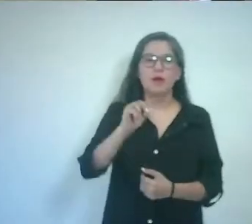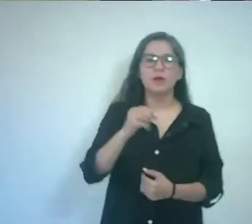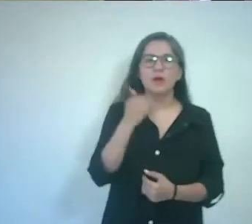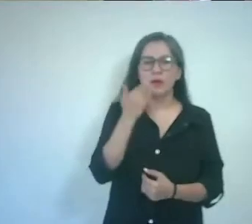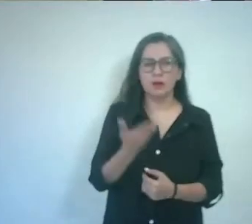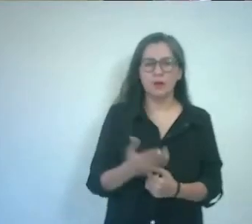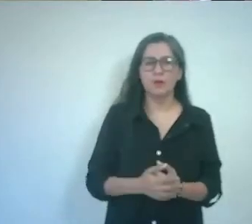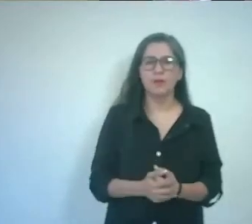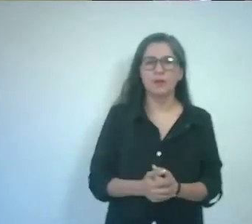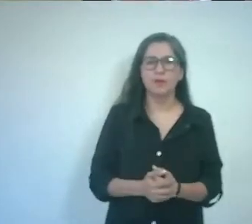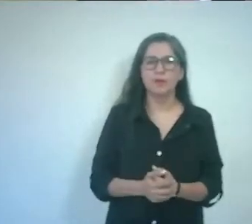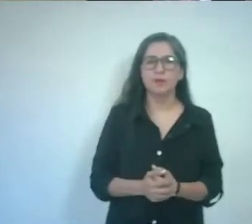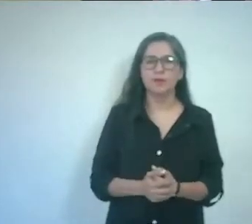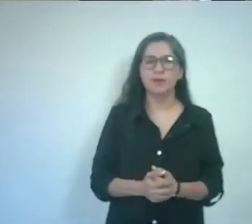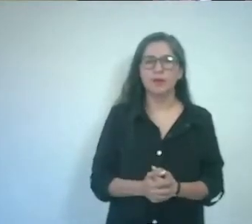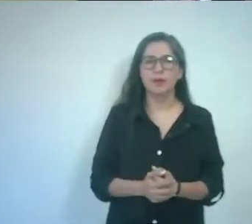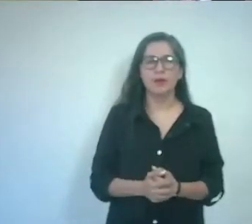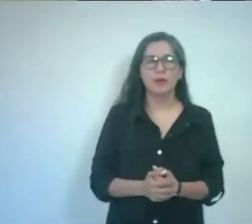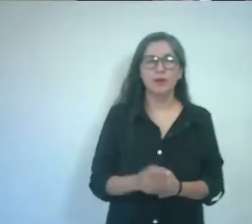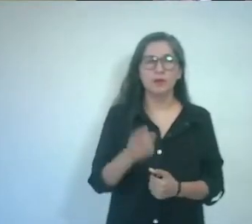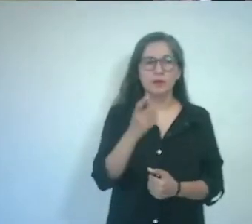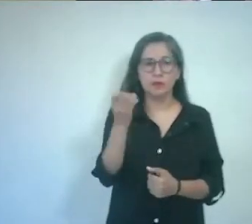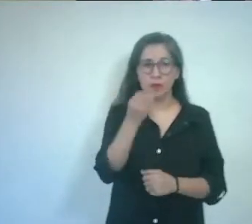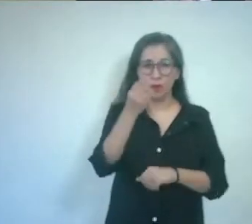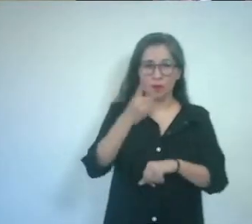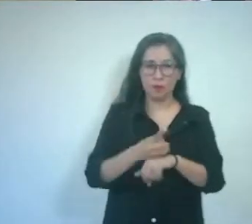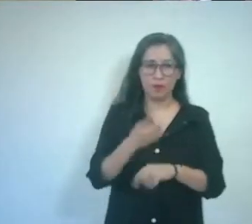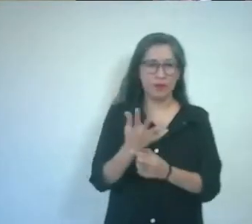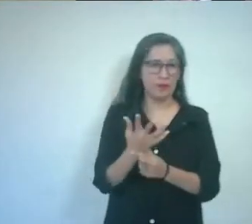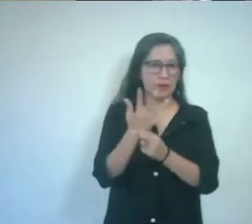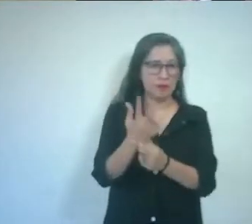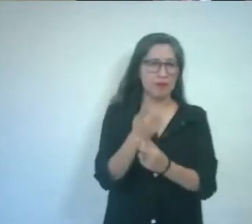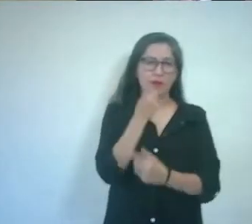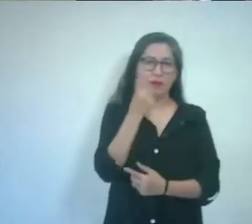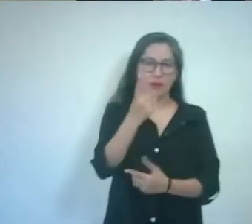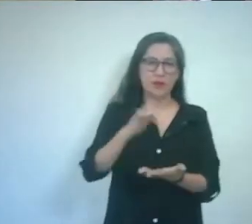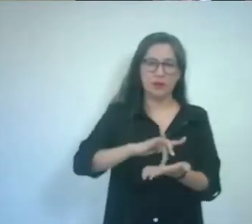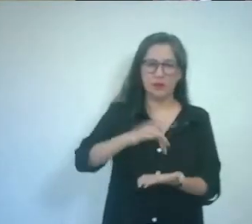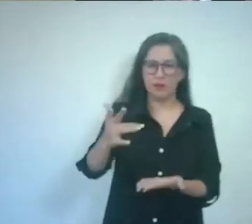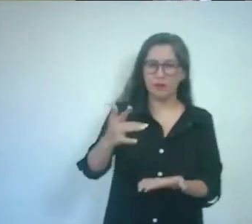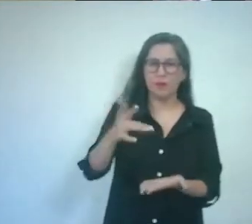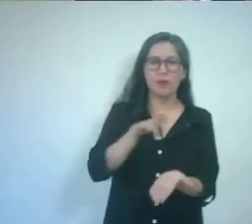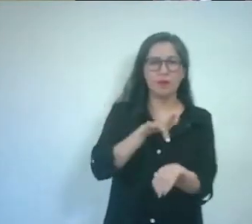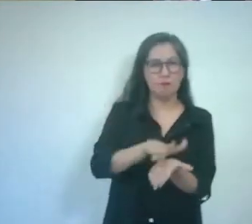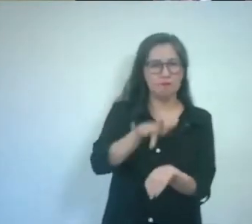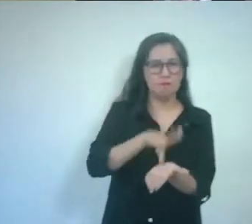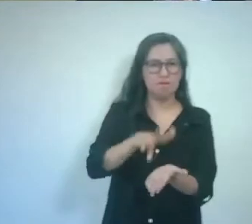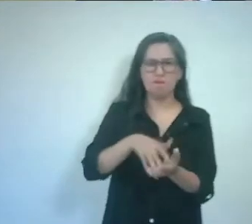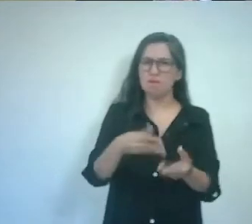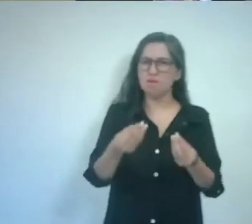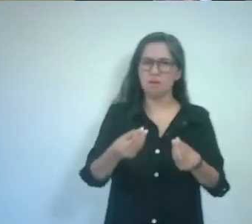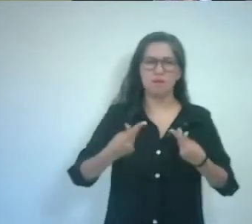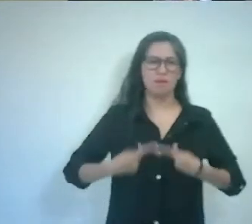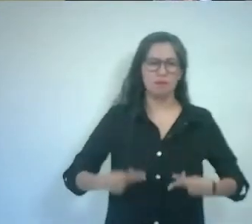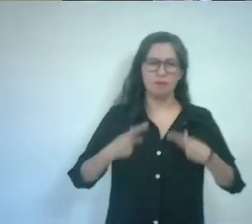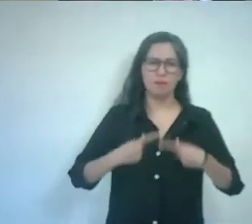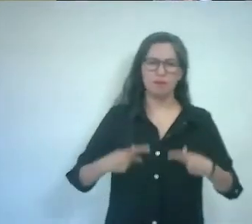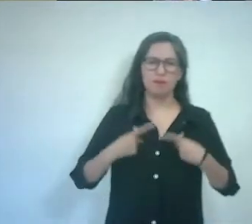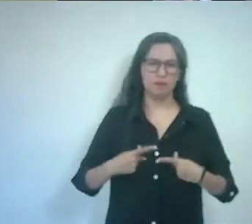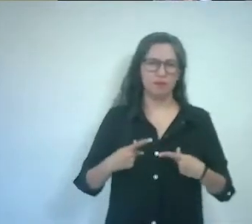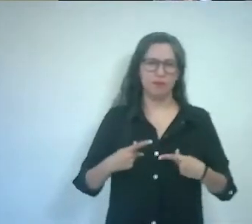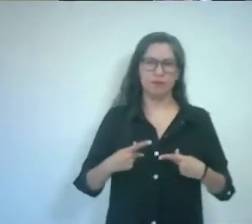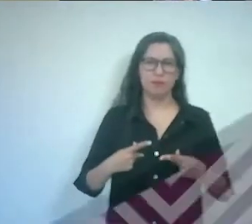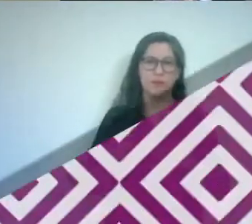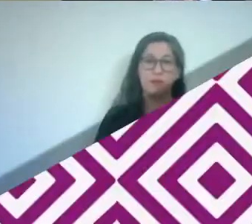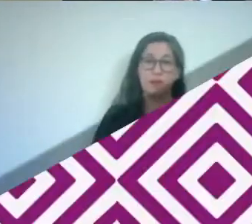de perder la oportunidad de agradecer el apoyo de muchas personas y